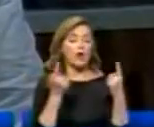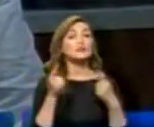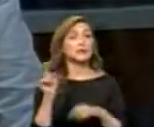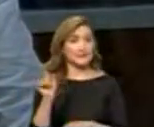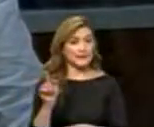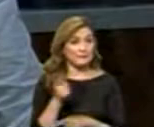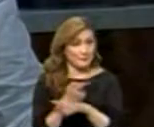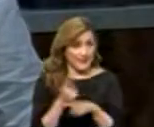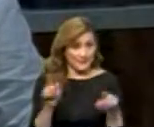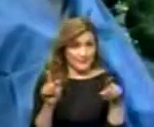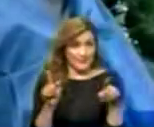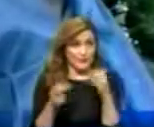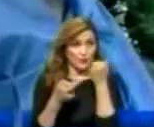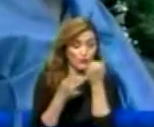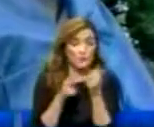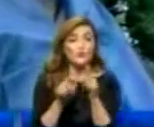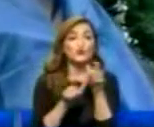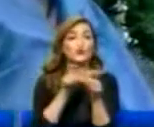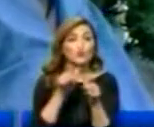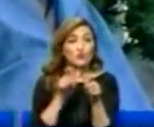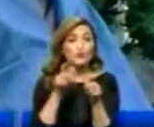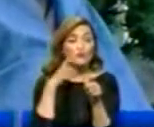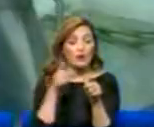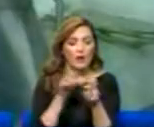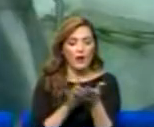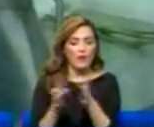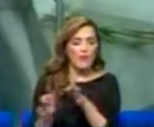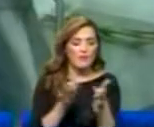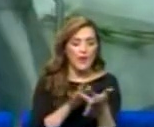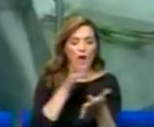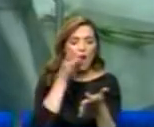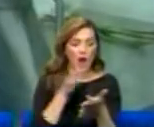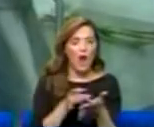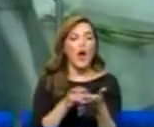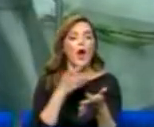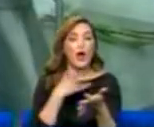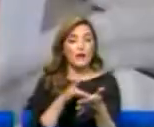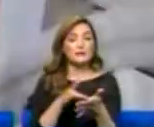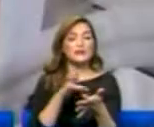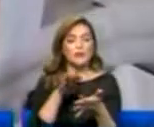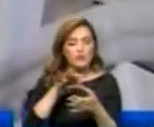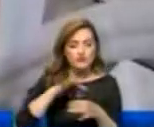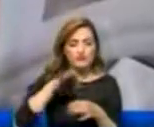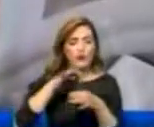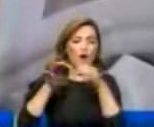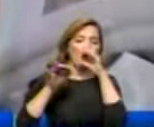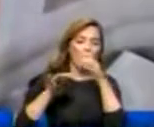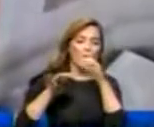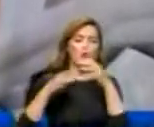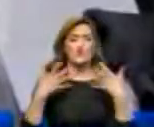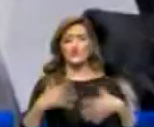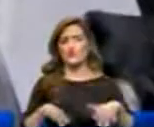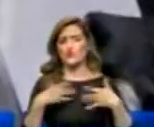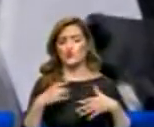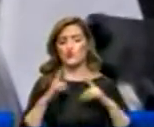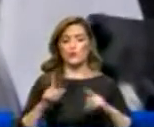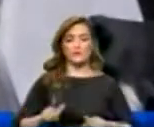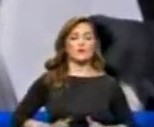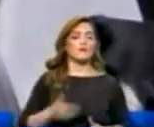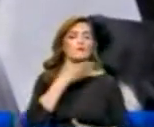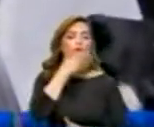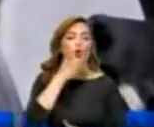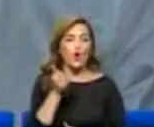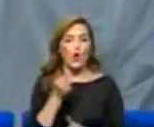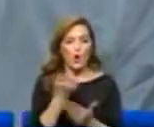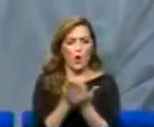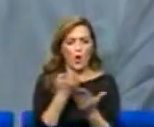refuerza lo que piensan muchos, el alto grado curativo del cannabis. Y más allá, ve un potencial económico en el uso de esta